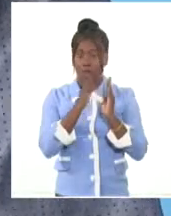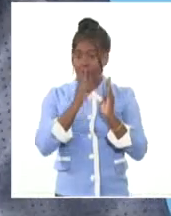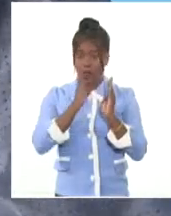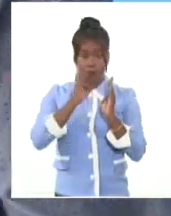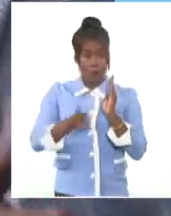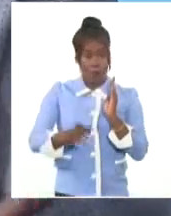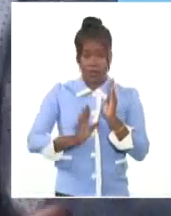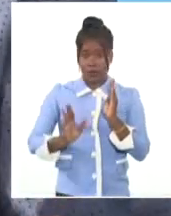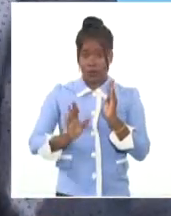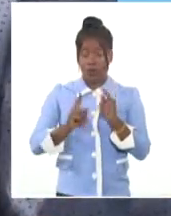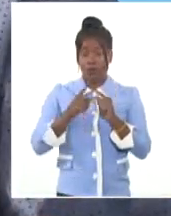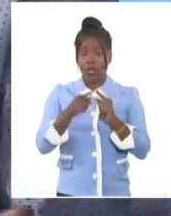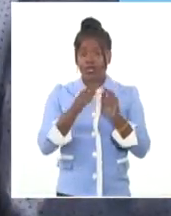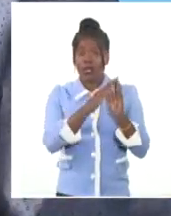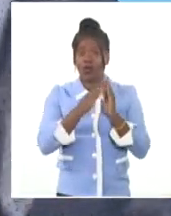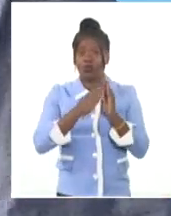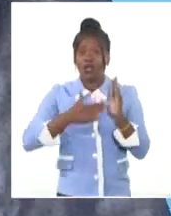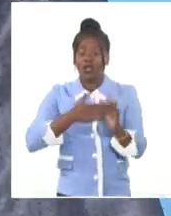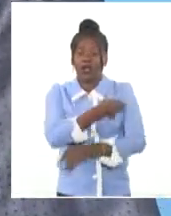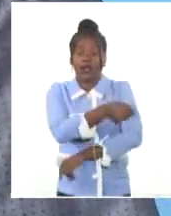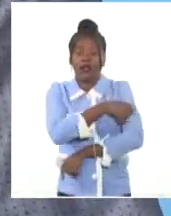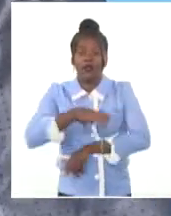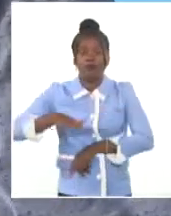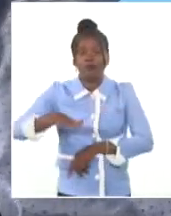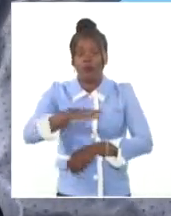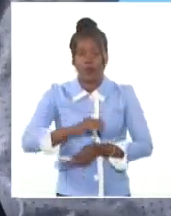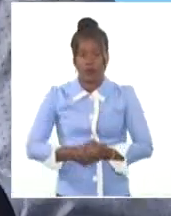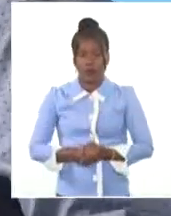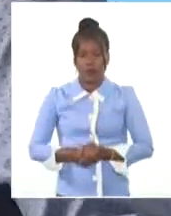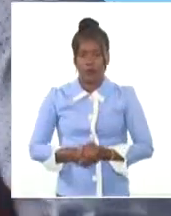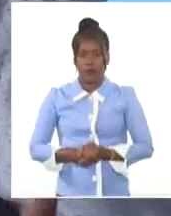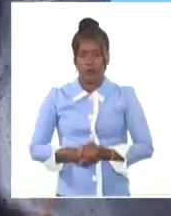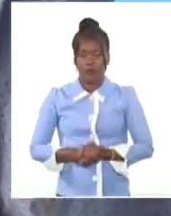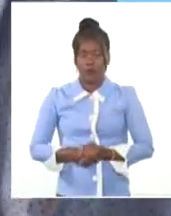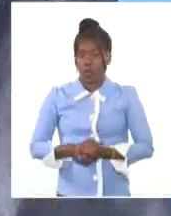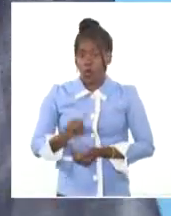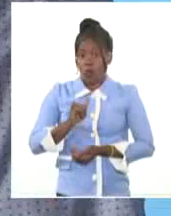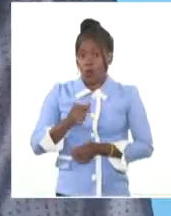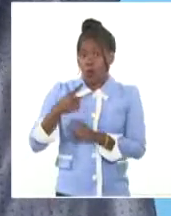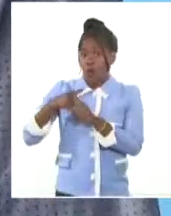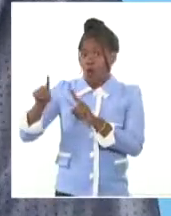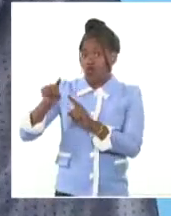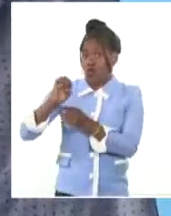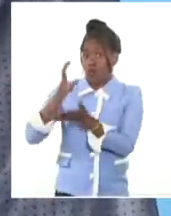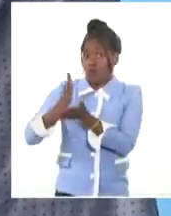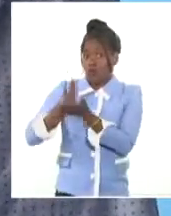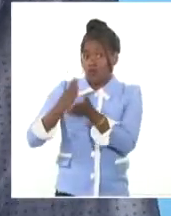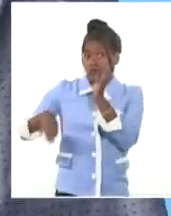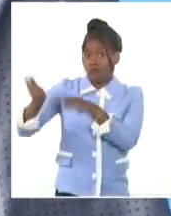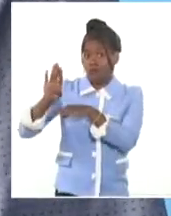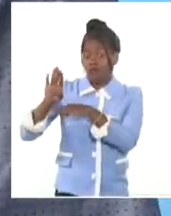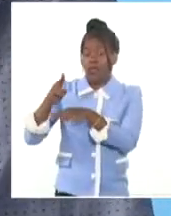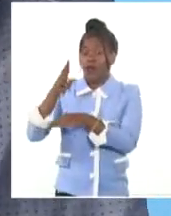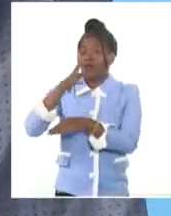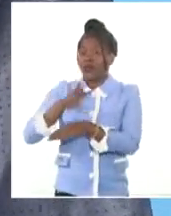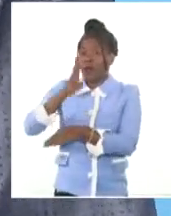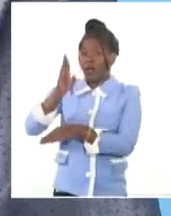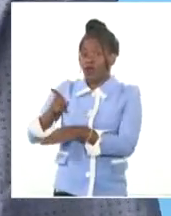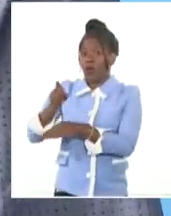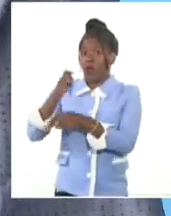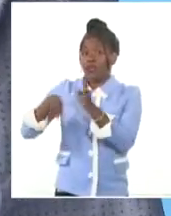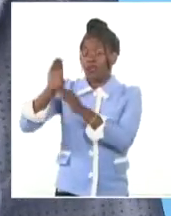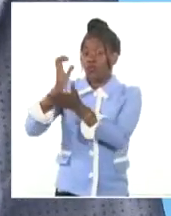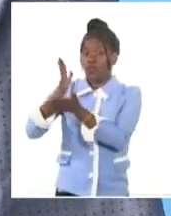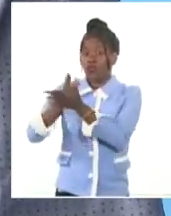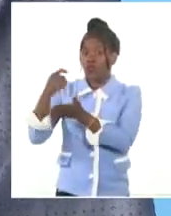Porque tiene que ver con la salud de la población, igual que el trabajo de los educadores, porque tiene que ver con la educación de la población. Son cosas que siempre tuvieron una